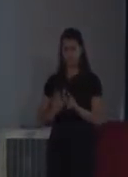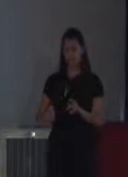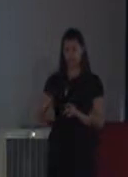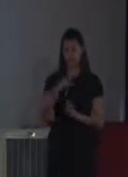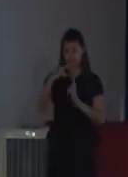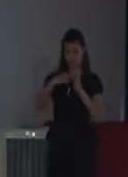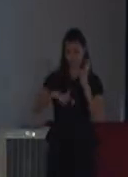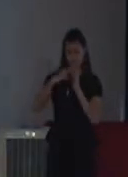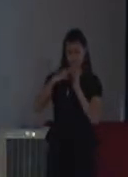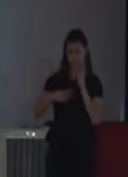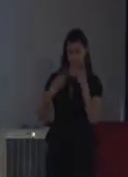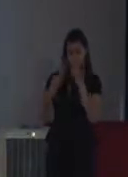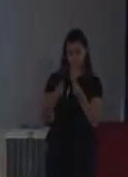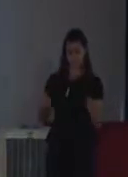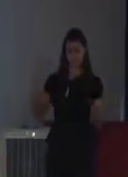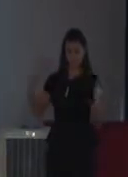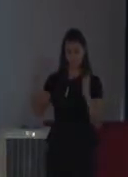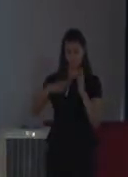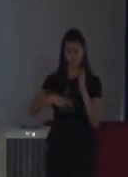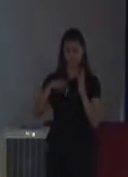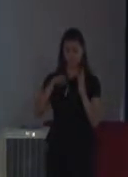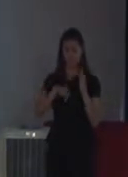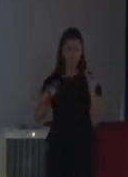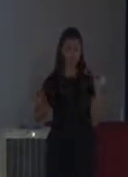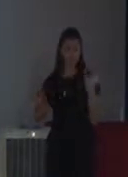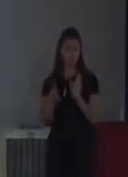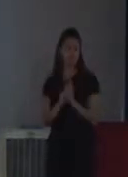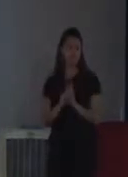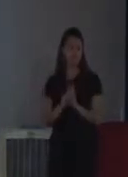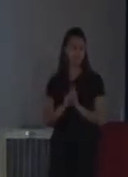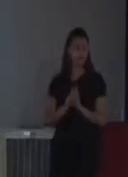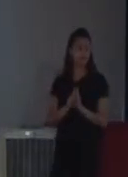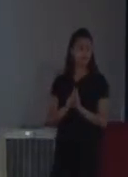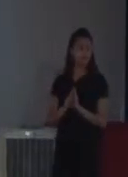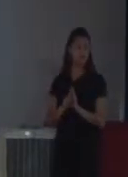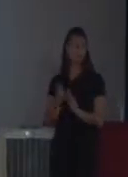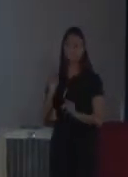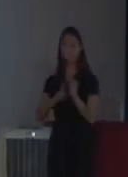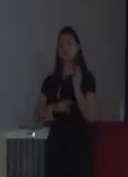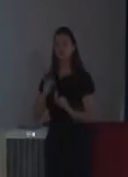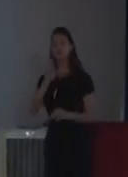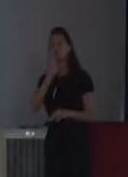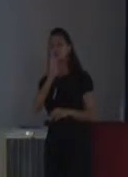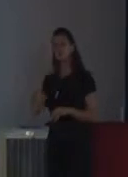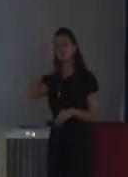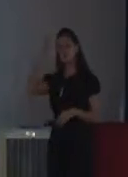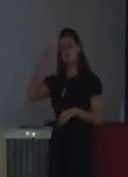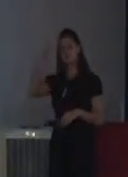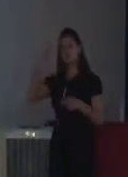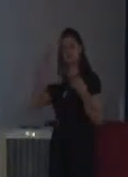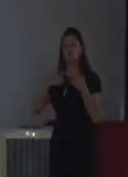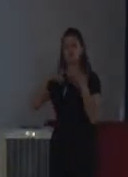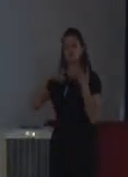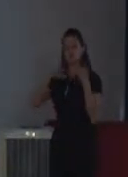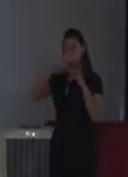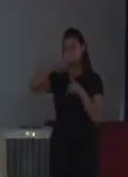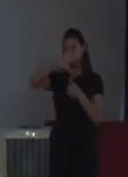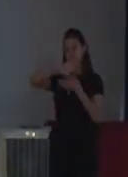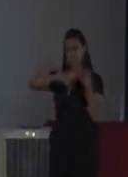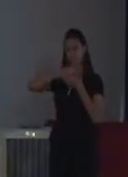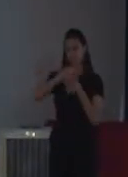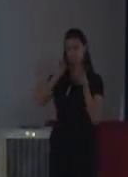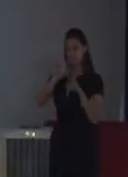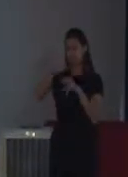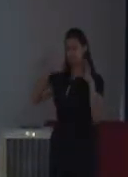cosas, si ustedes la leen detenidamente, prácticamente fue una ley construida por europeos, por norteamericanos, por mucha gente en el mundo,